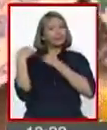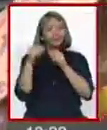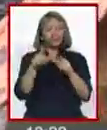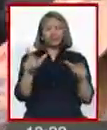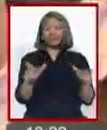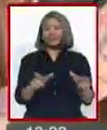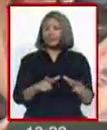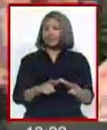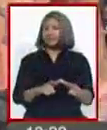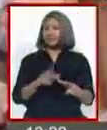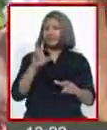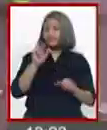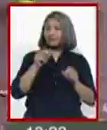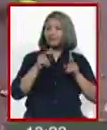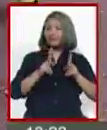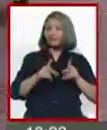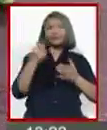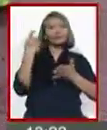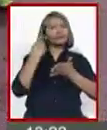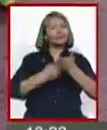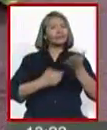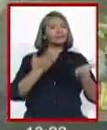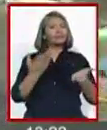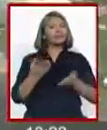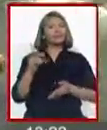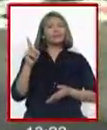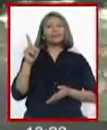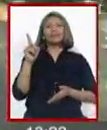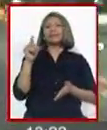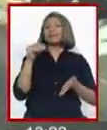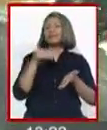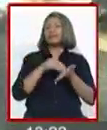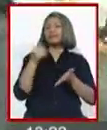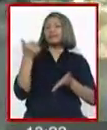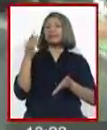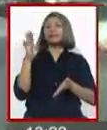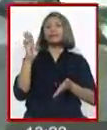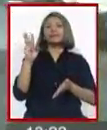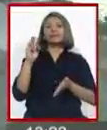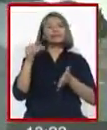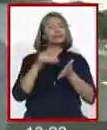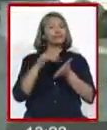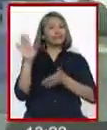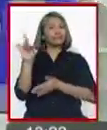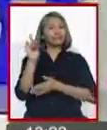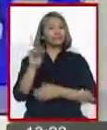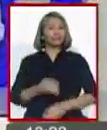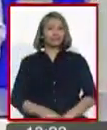lugares inadecuados y no permitidos, la multa oscila entre 1.000 y 16.000 bolivianos.